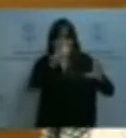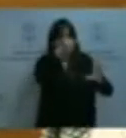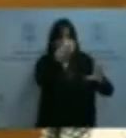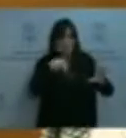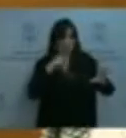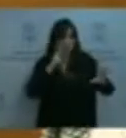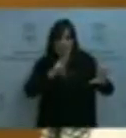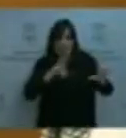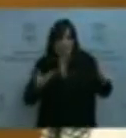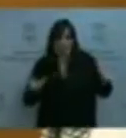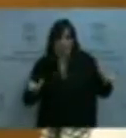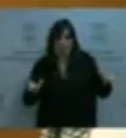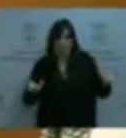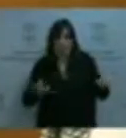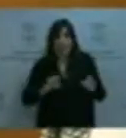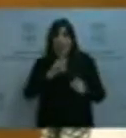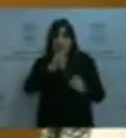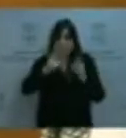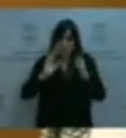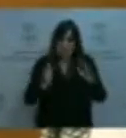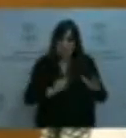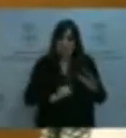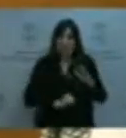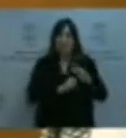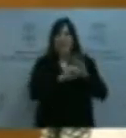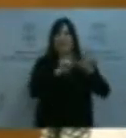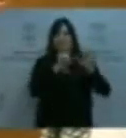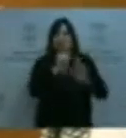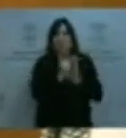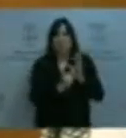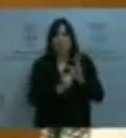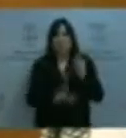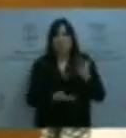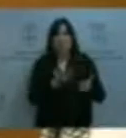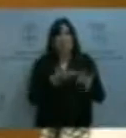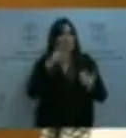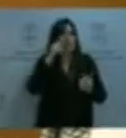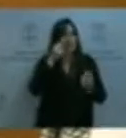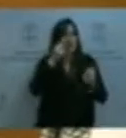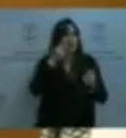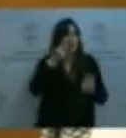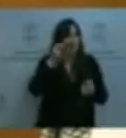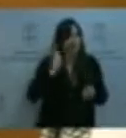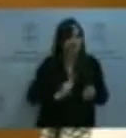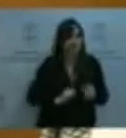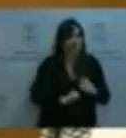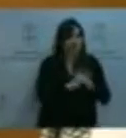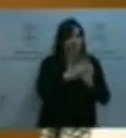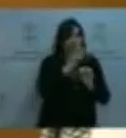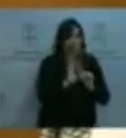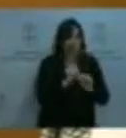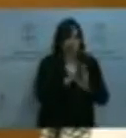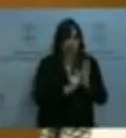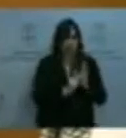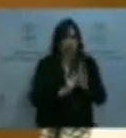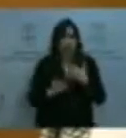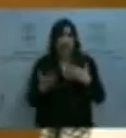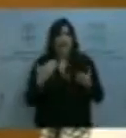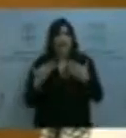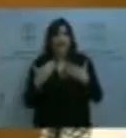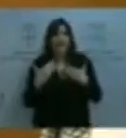máximo de 60 puntos divididos en valoración de la experiencia profesional, con una puntuación máxima de 40. Y una entrevista con la consultora, es decir, de